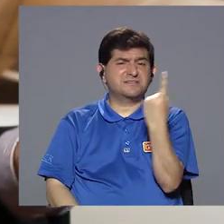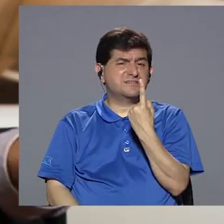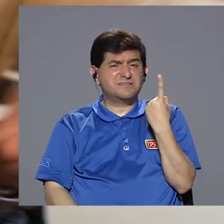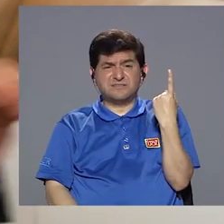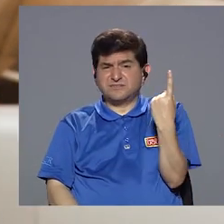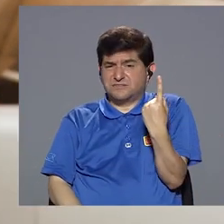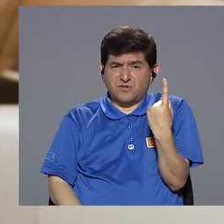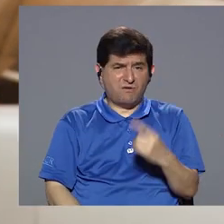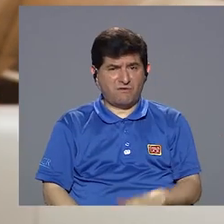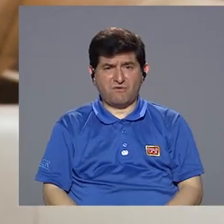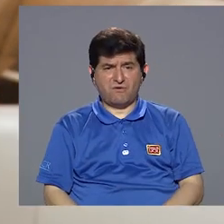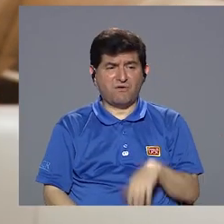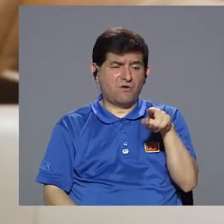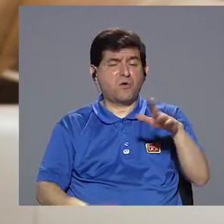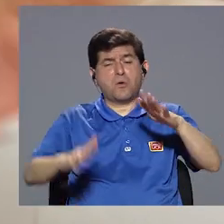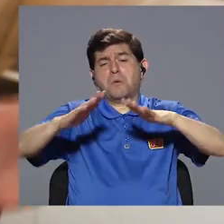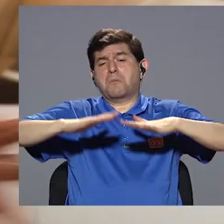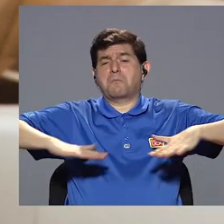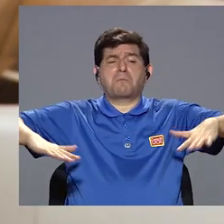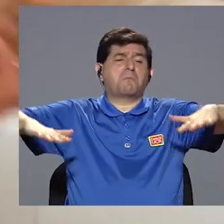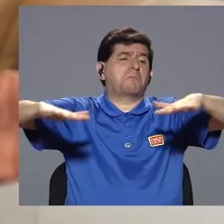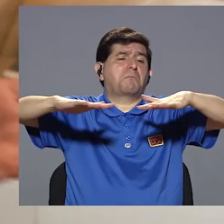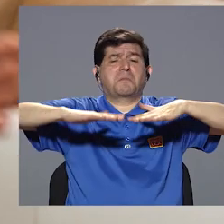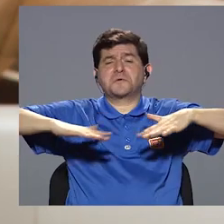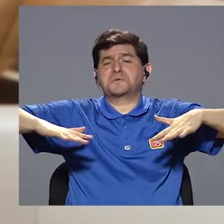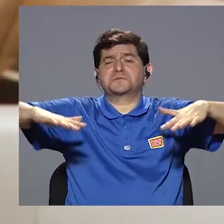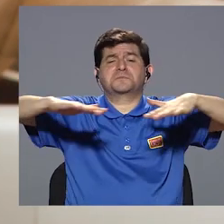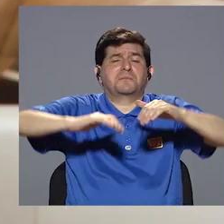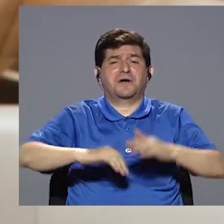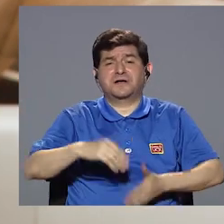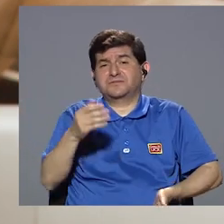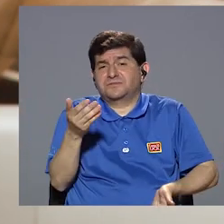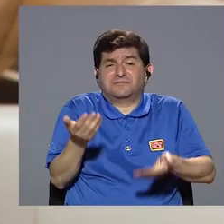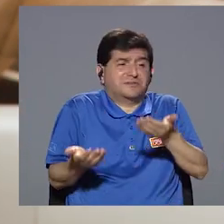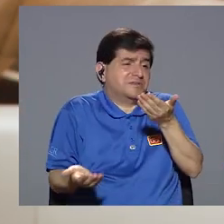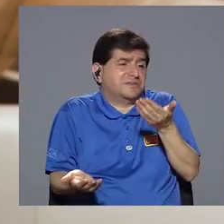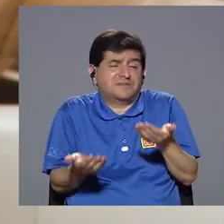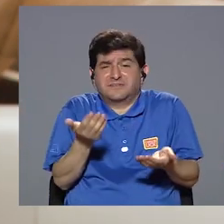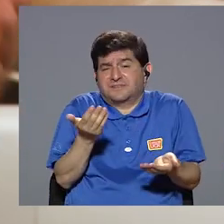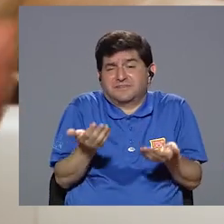solo el espacio en el cual se